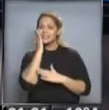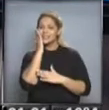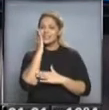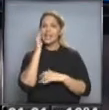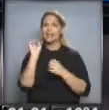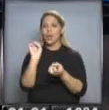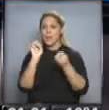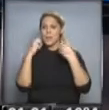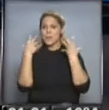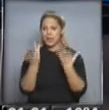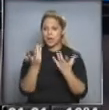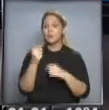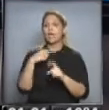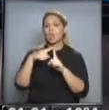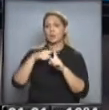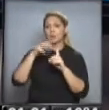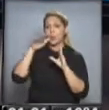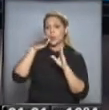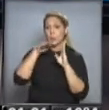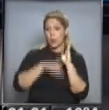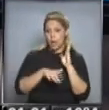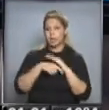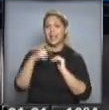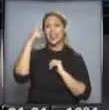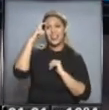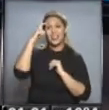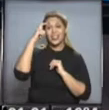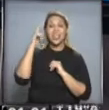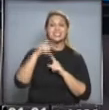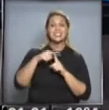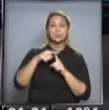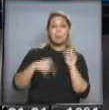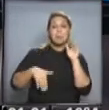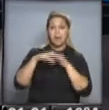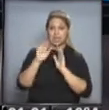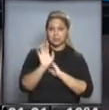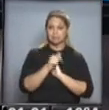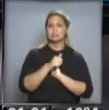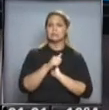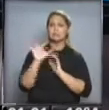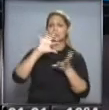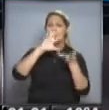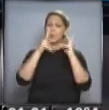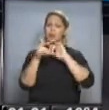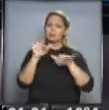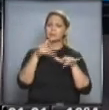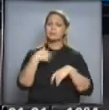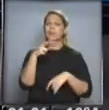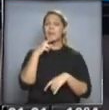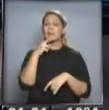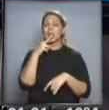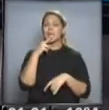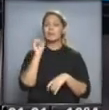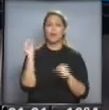tiempo irá mejorando pero seguirá descendiendo la temperatura. 10 grados será apenas la temperatura máxima. Nubosidad variable para el día viernes,